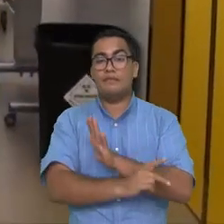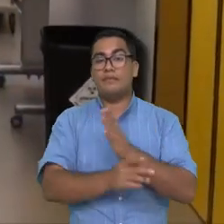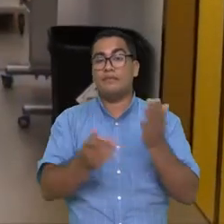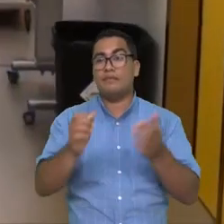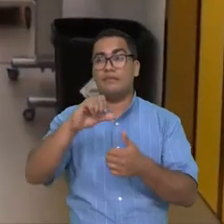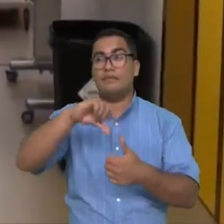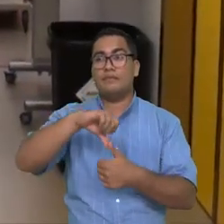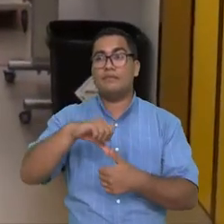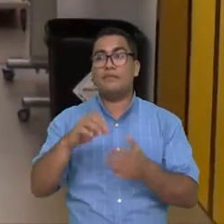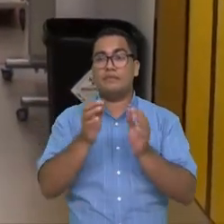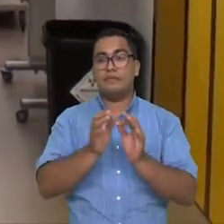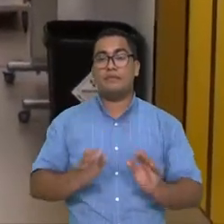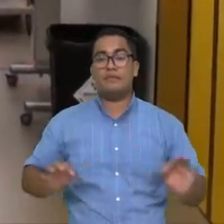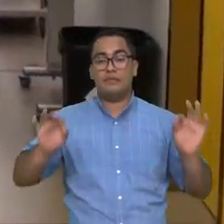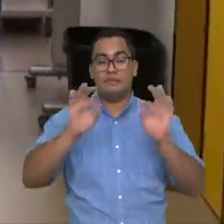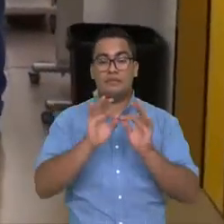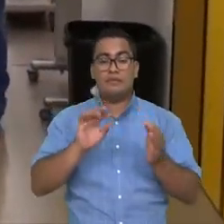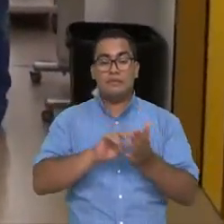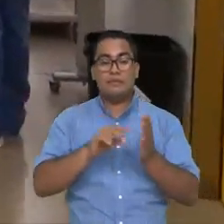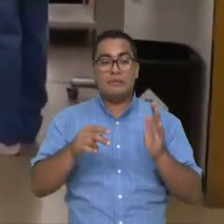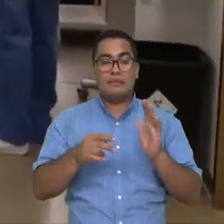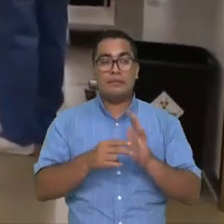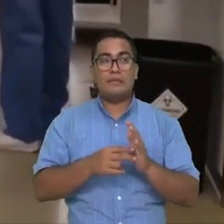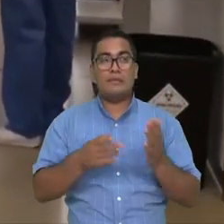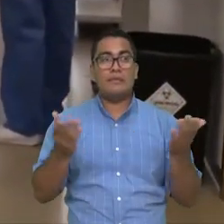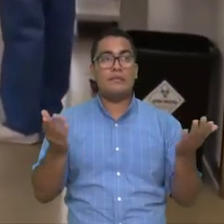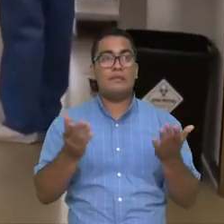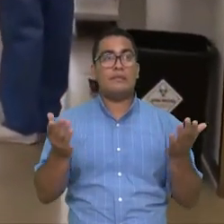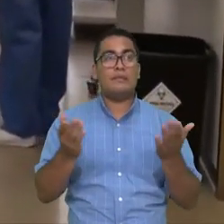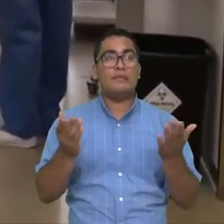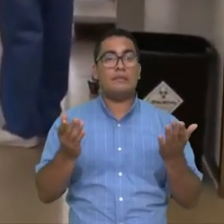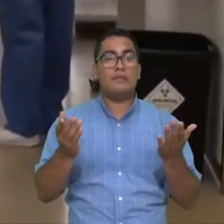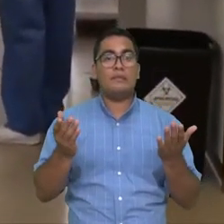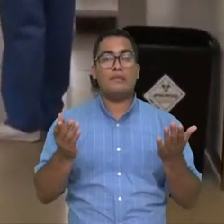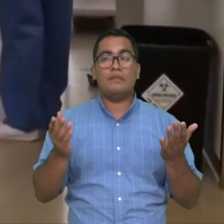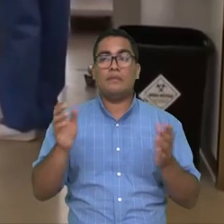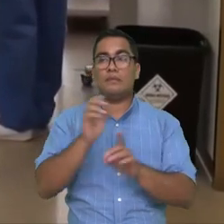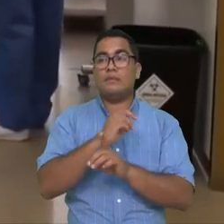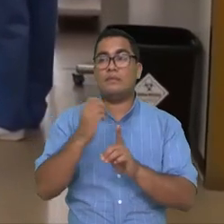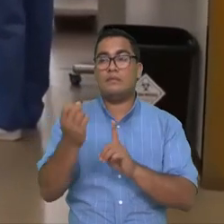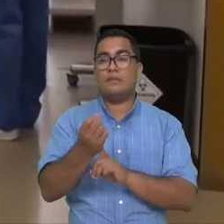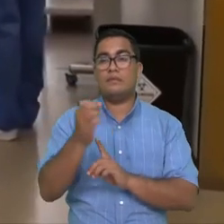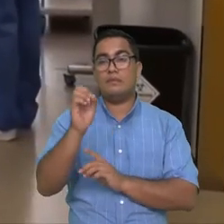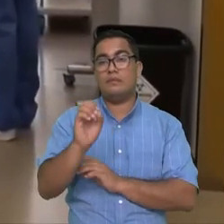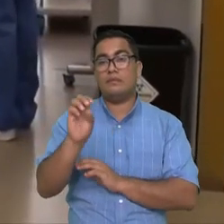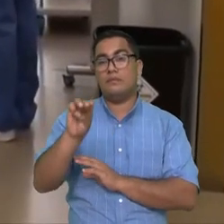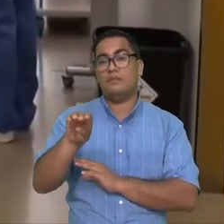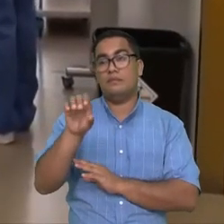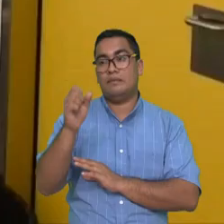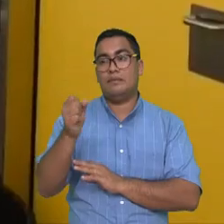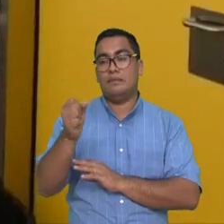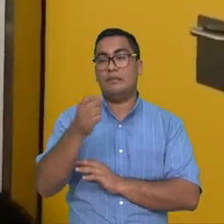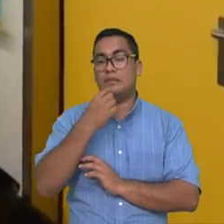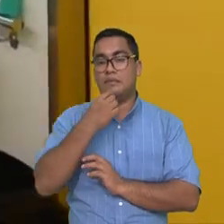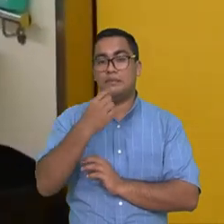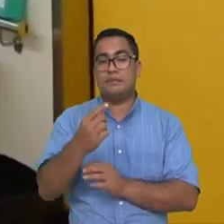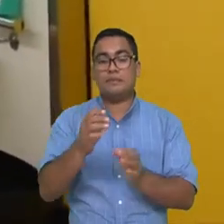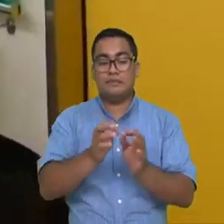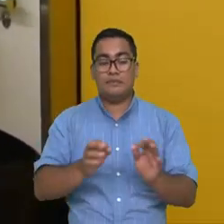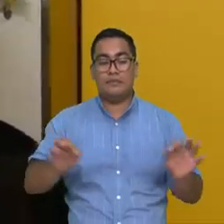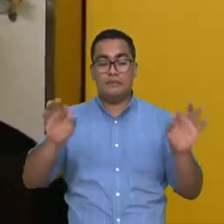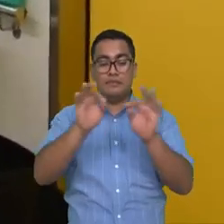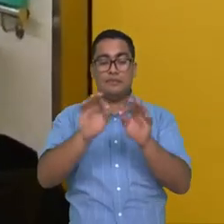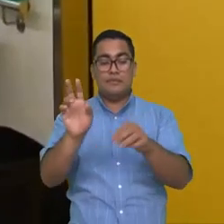contribuir con las medidas de higiene que se establecen desde la Organización Mundial de la Salud. El monitoreo regional indica que